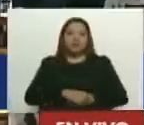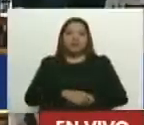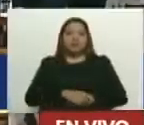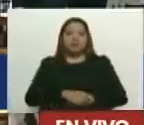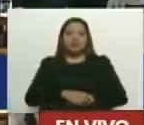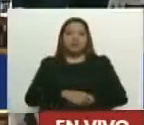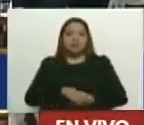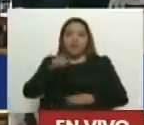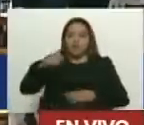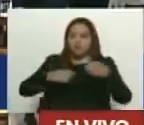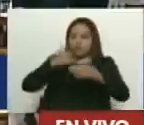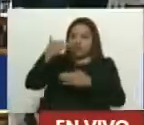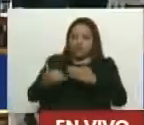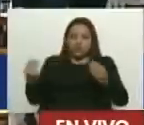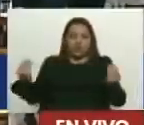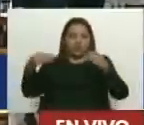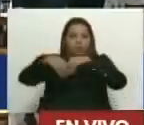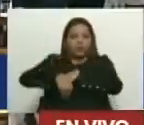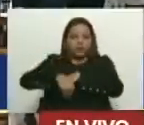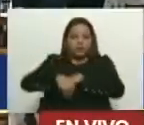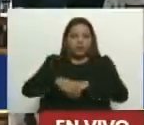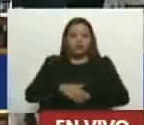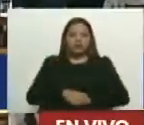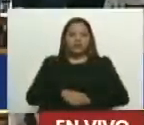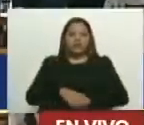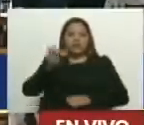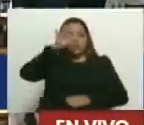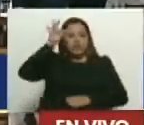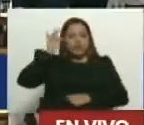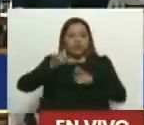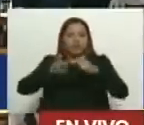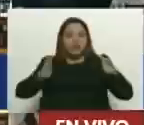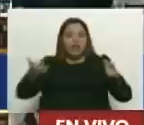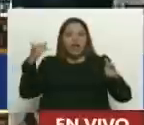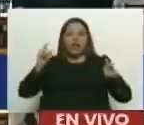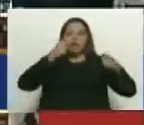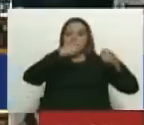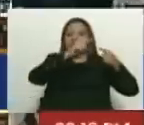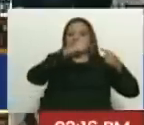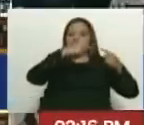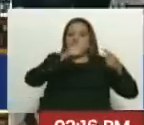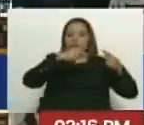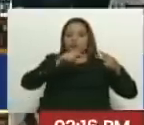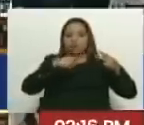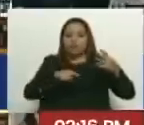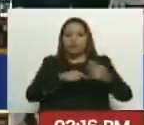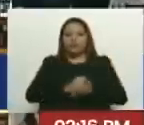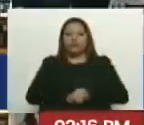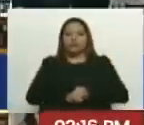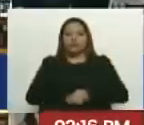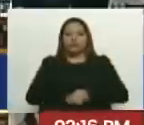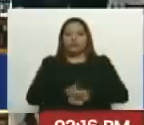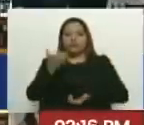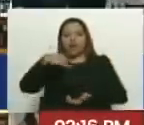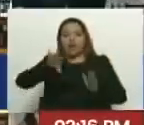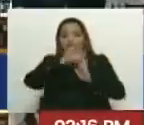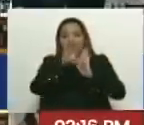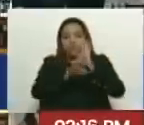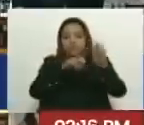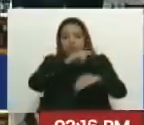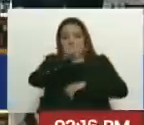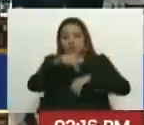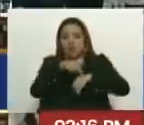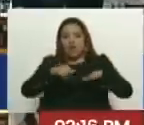Este proyecto de acuerdo, compañero fiscal general, tiene varios considerandos donde aparece, bueno, la Constitución Nacional, los artículos